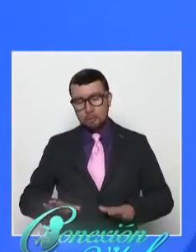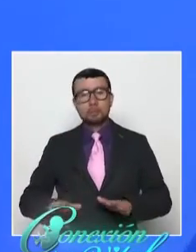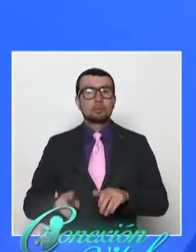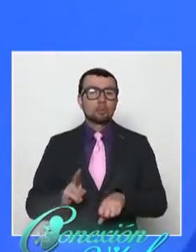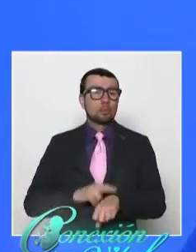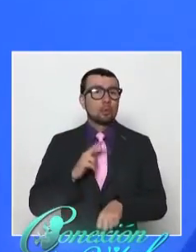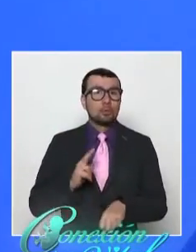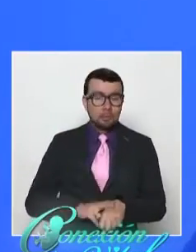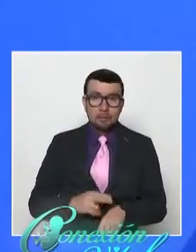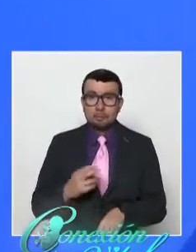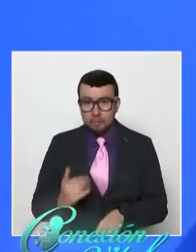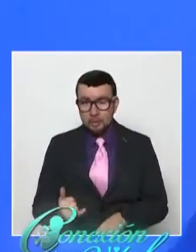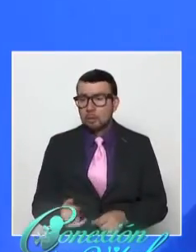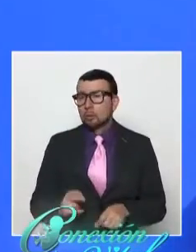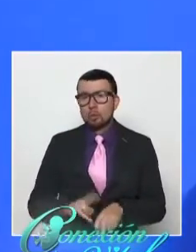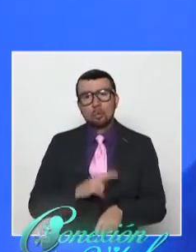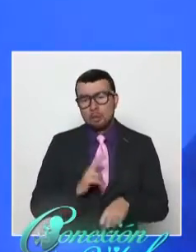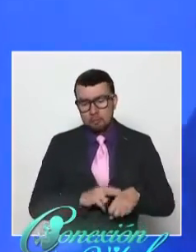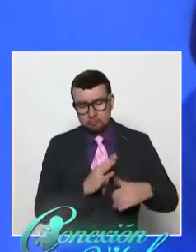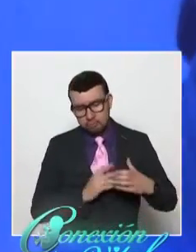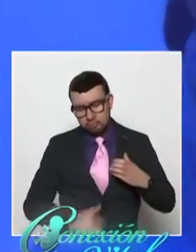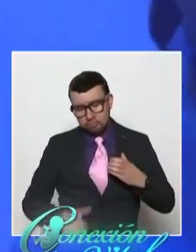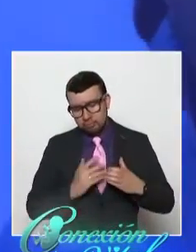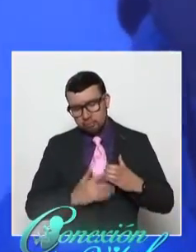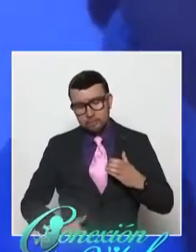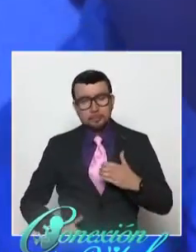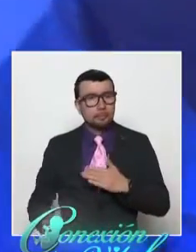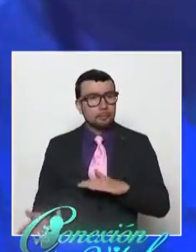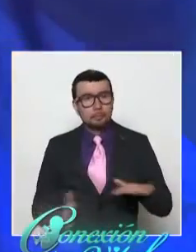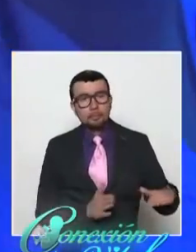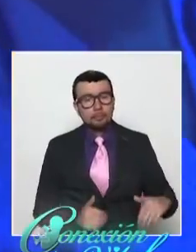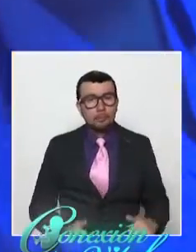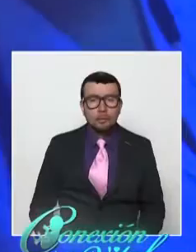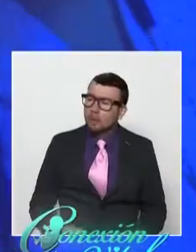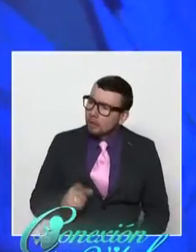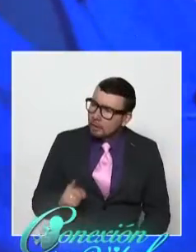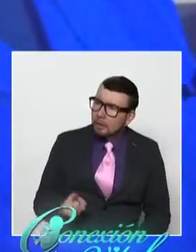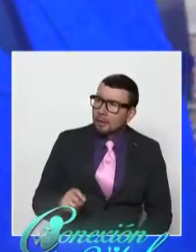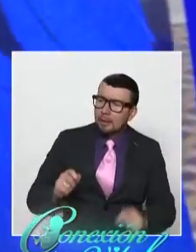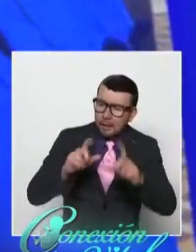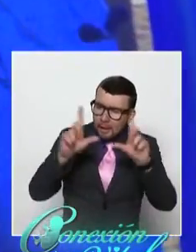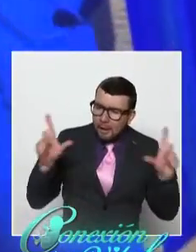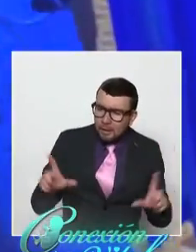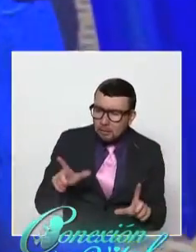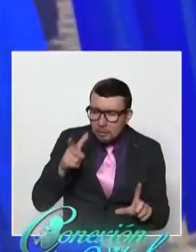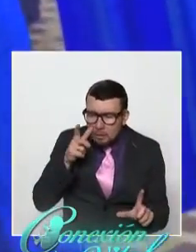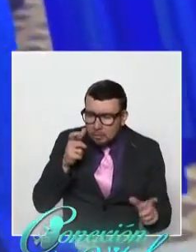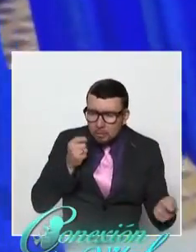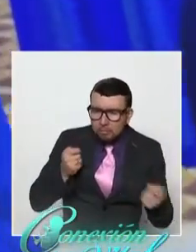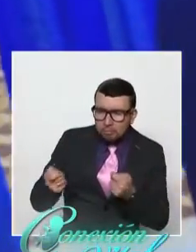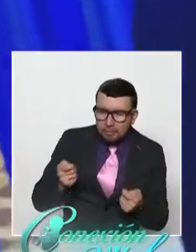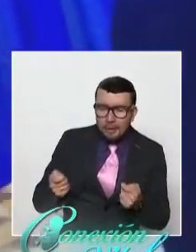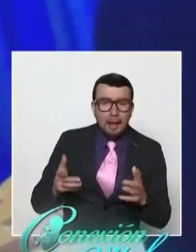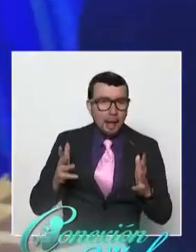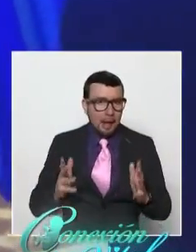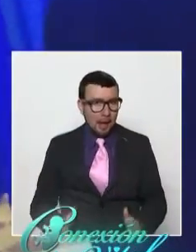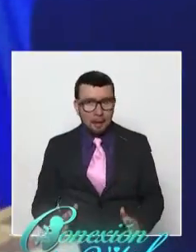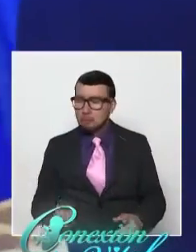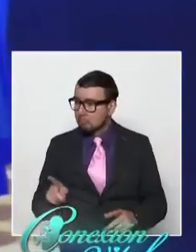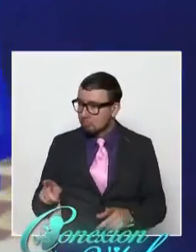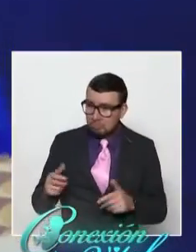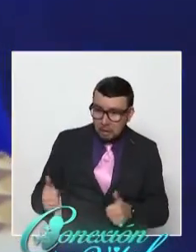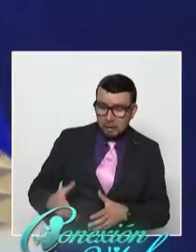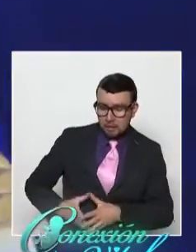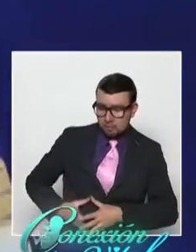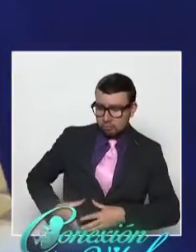el intestino y tener un paso normal de la bilis. Doctor Mauricio, entonces con este examen lo que estamos haciendo es descartando que la señora